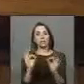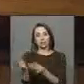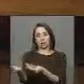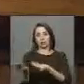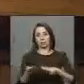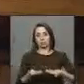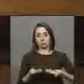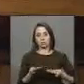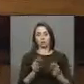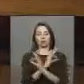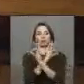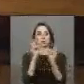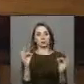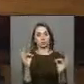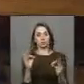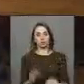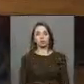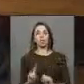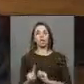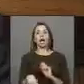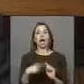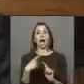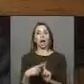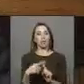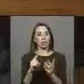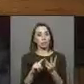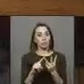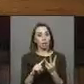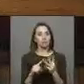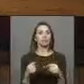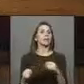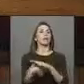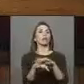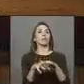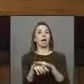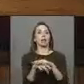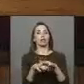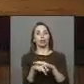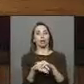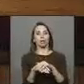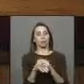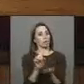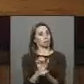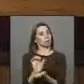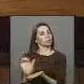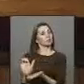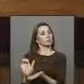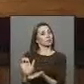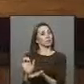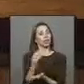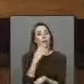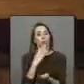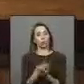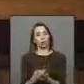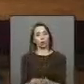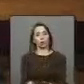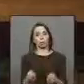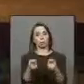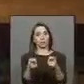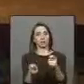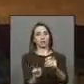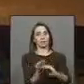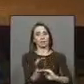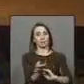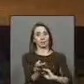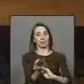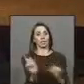ninguna, absolutamente ninguna. Y además, se intentó una maniobra francamente deleznable. Al momento de presentar el